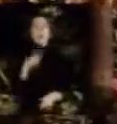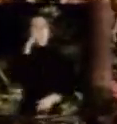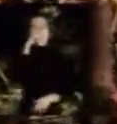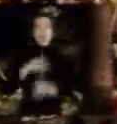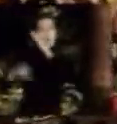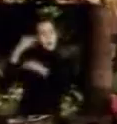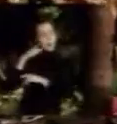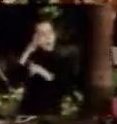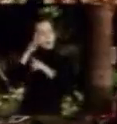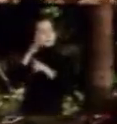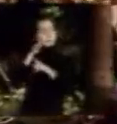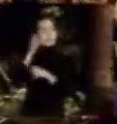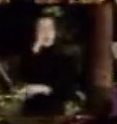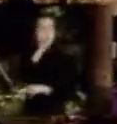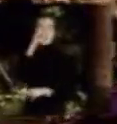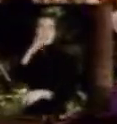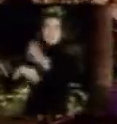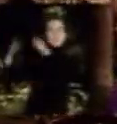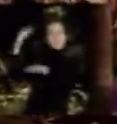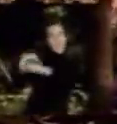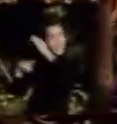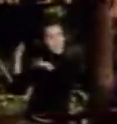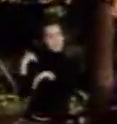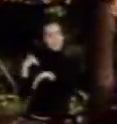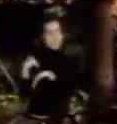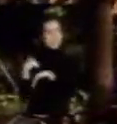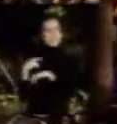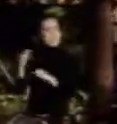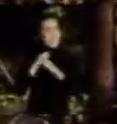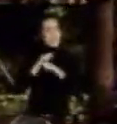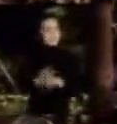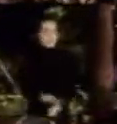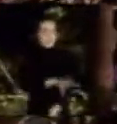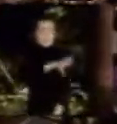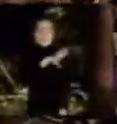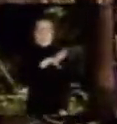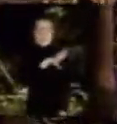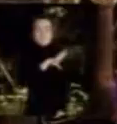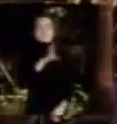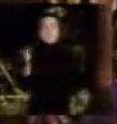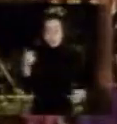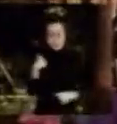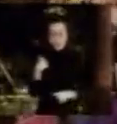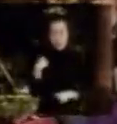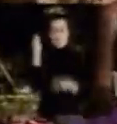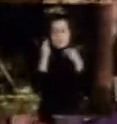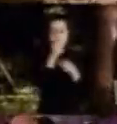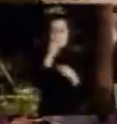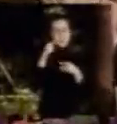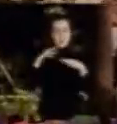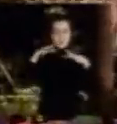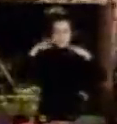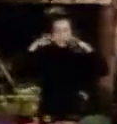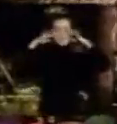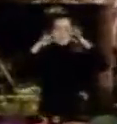aquellas canciones que han llegado a nuestros corazones. Mis ojos hasta lloraban, pues es